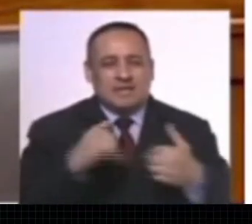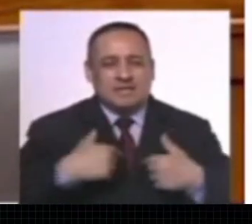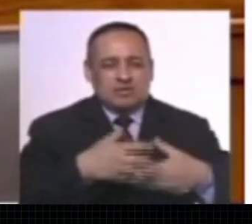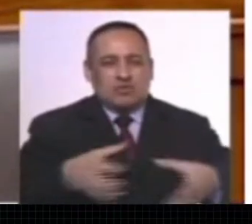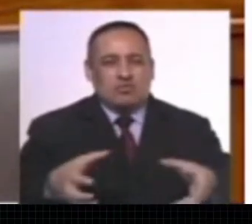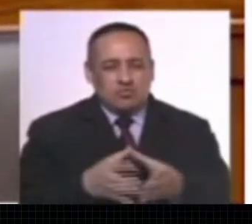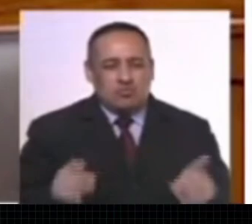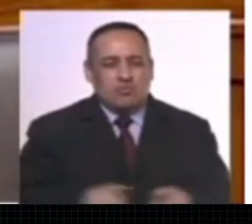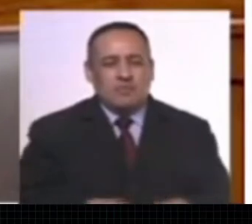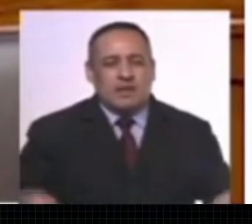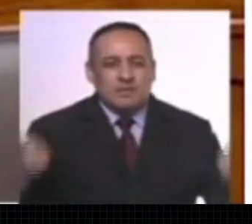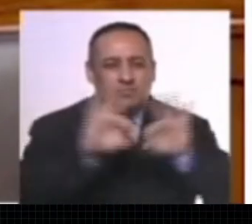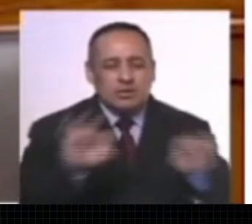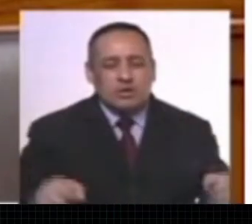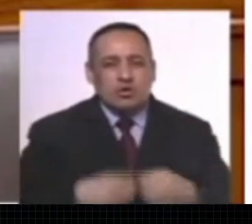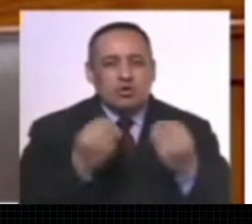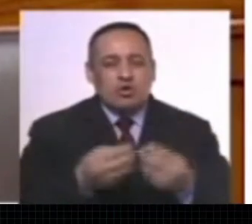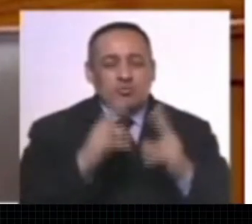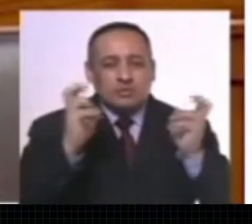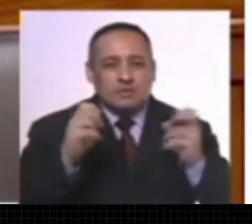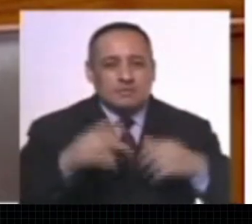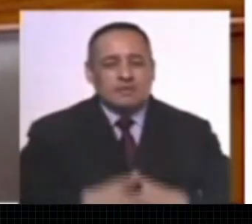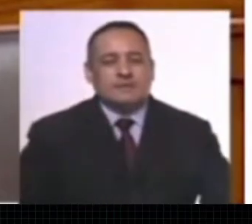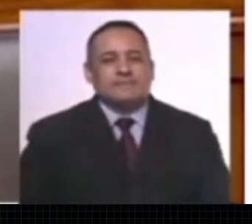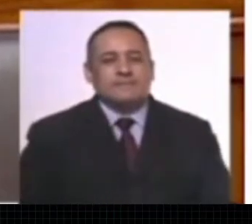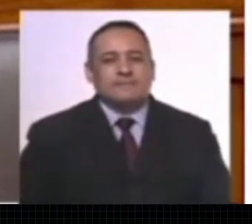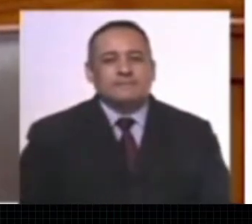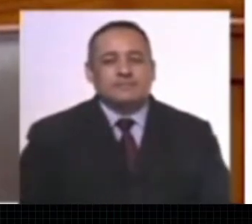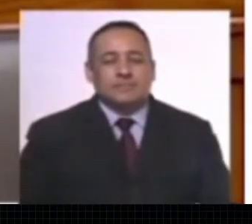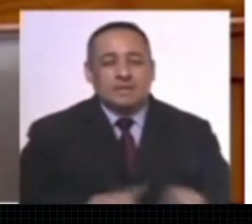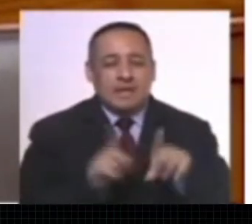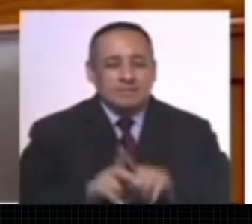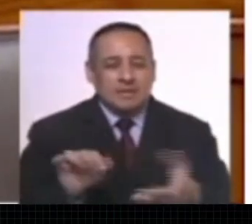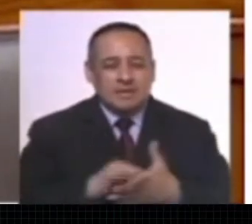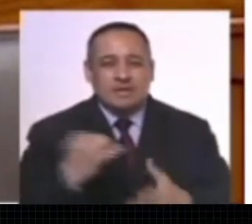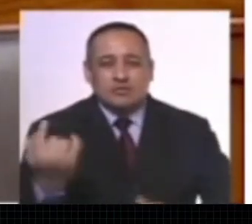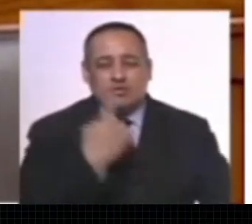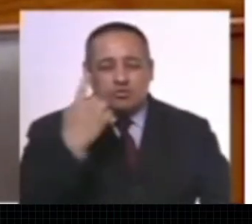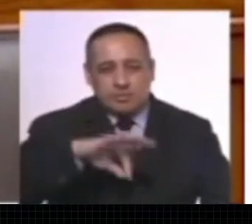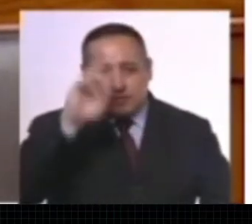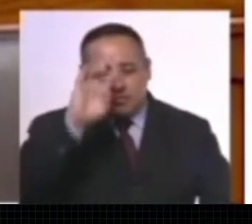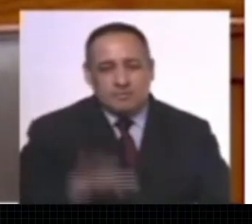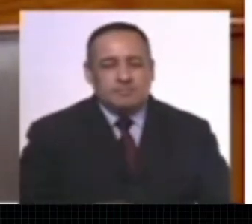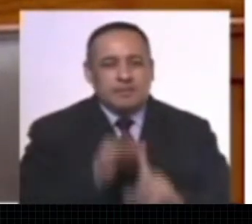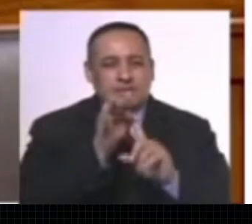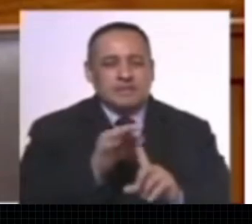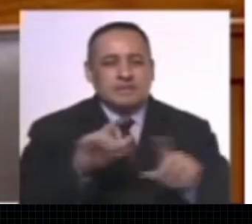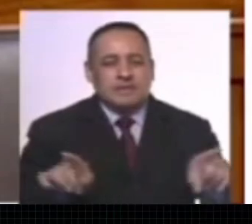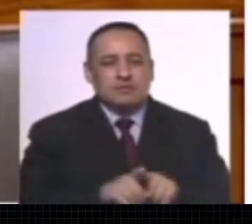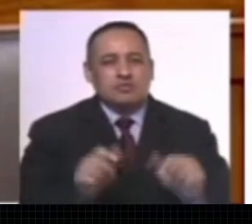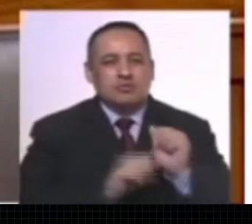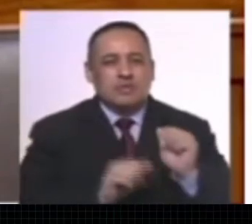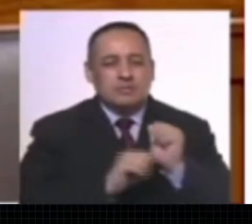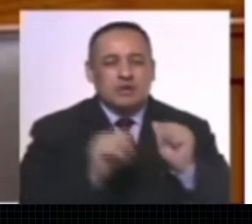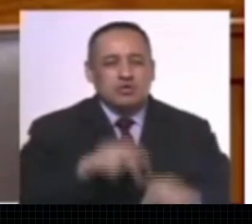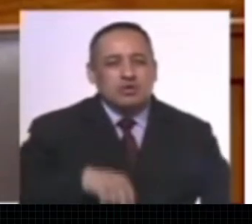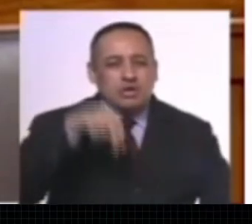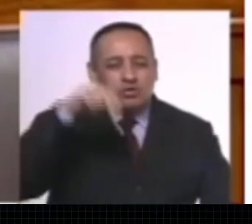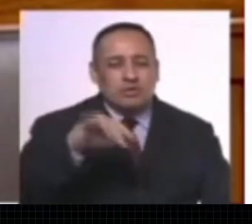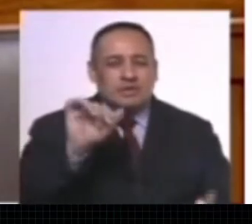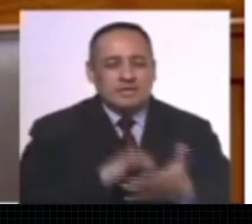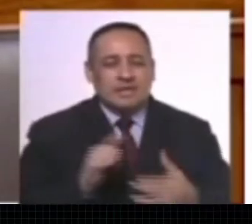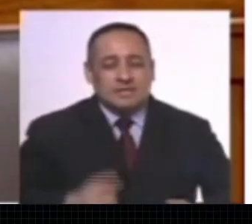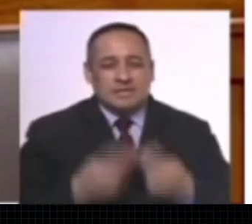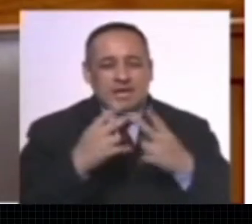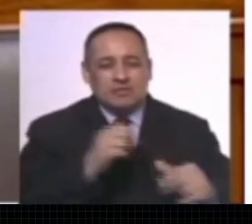cartera tan importante en esas circunstancias. Y todo el Perú, pero en especial nuestros hermanos del norte, que ya